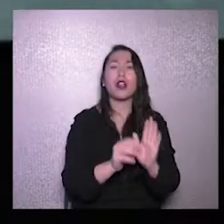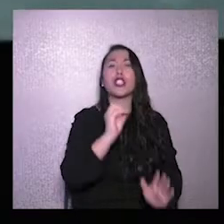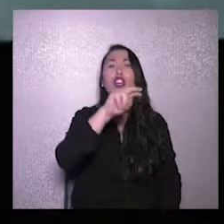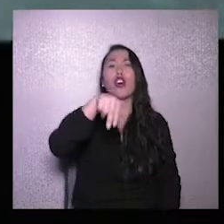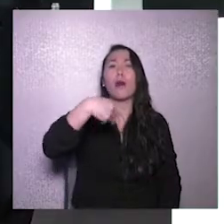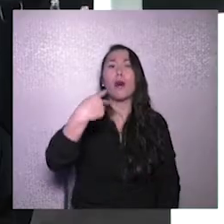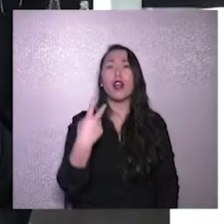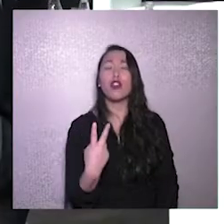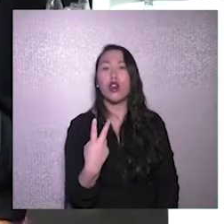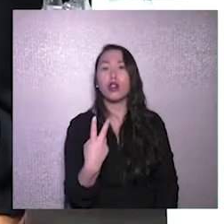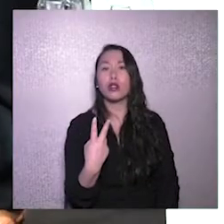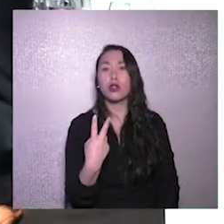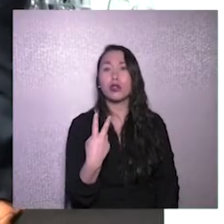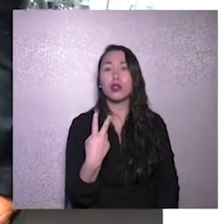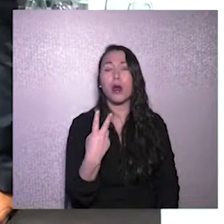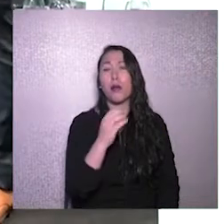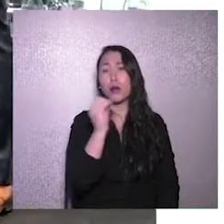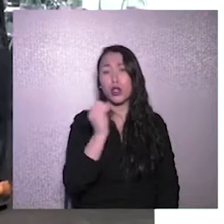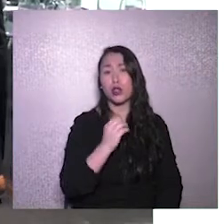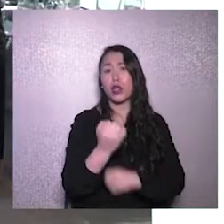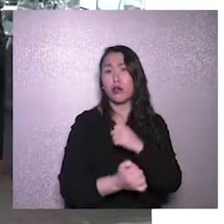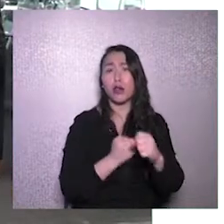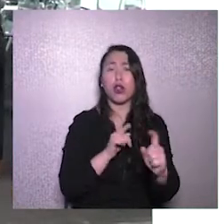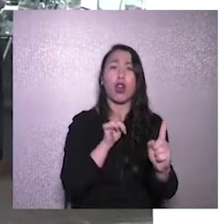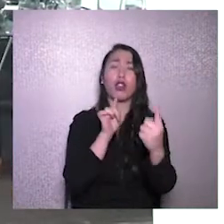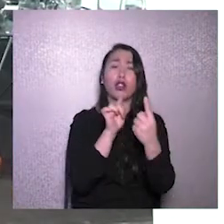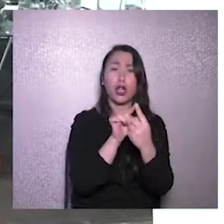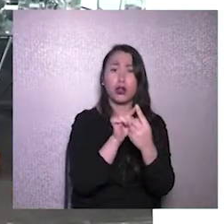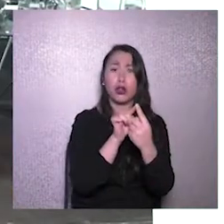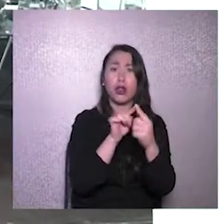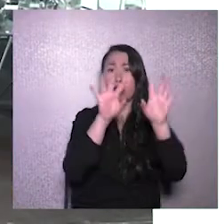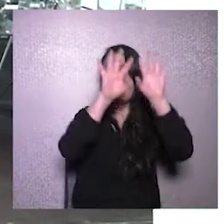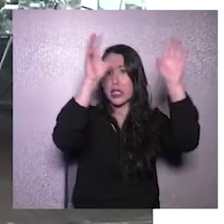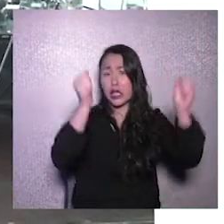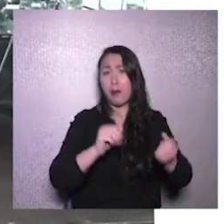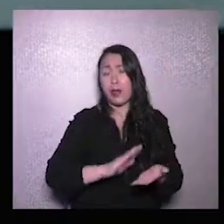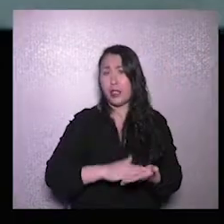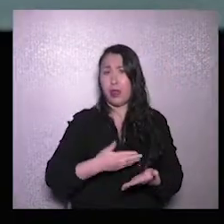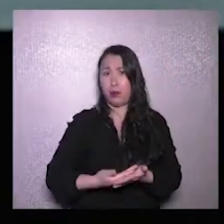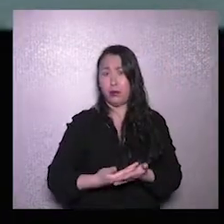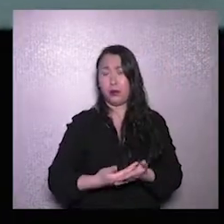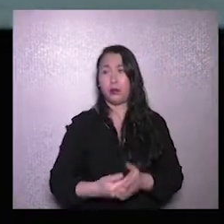0,2% de su año lo ha pasado en contacto con el sistema de salud.